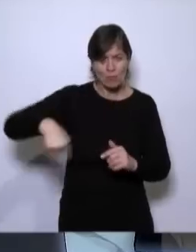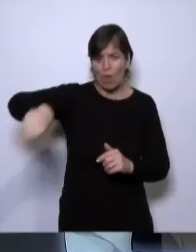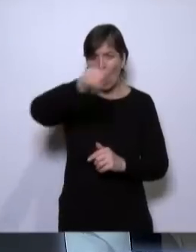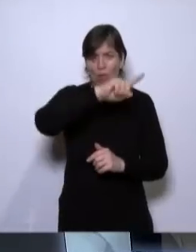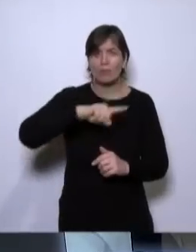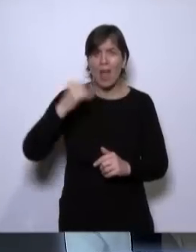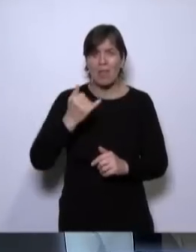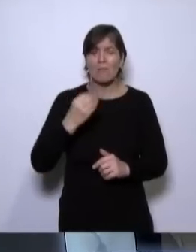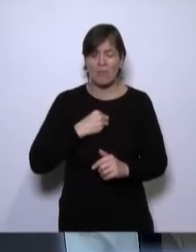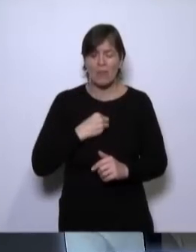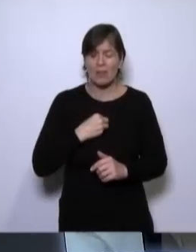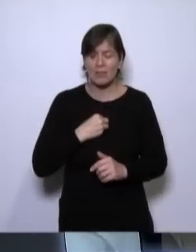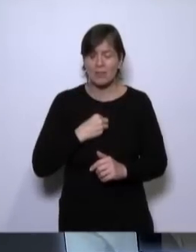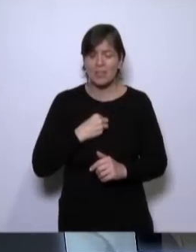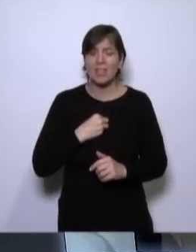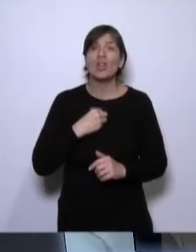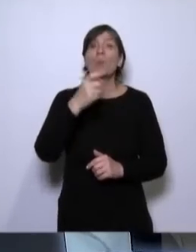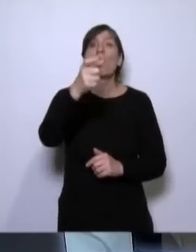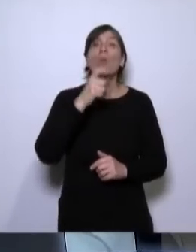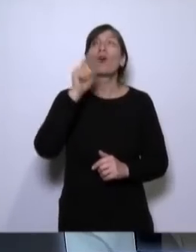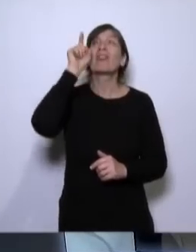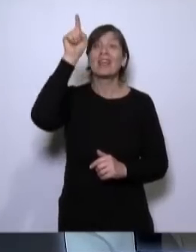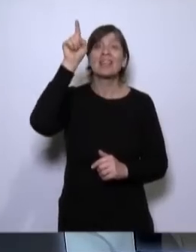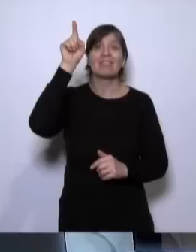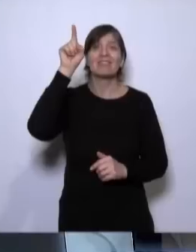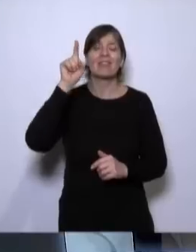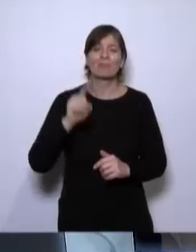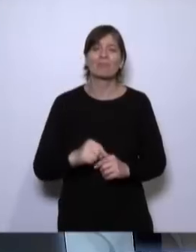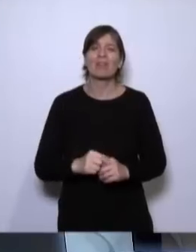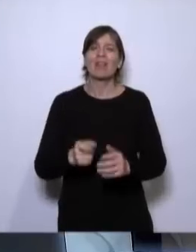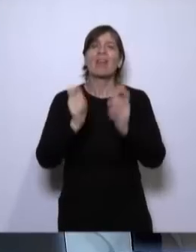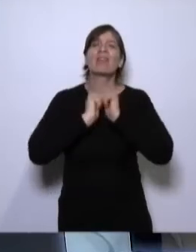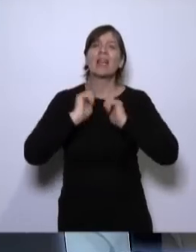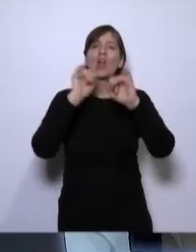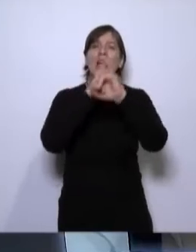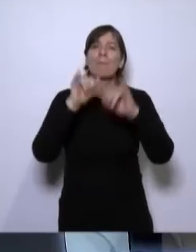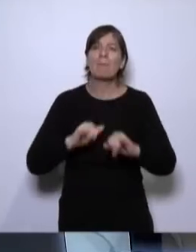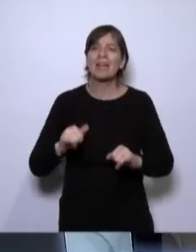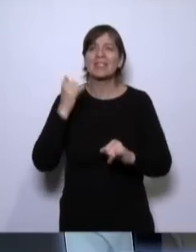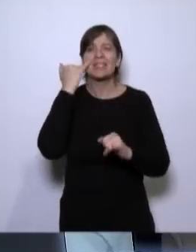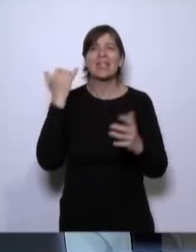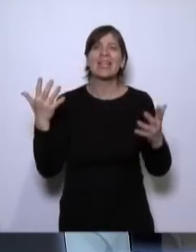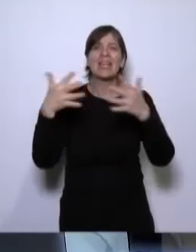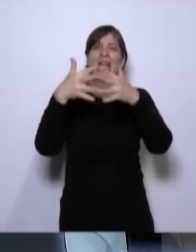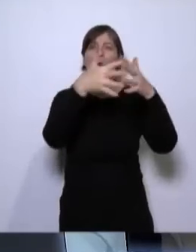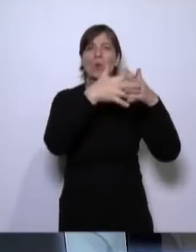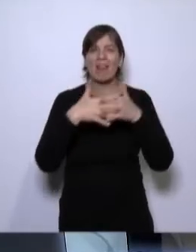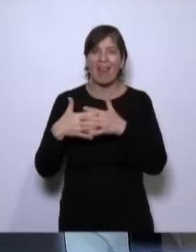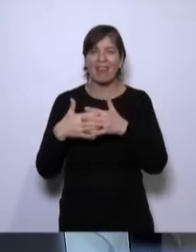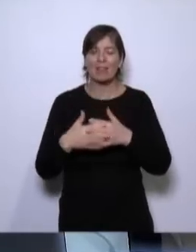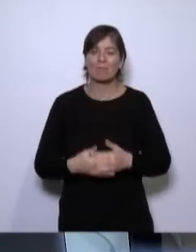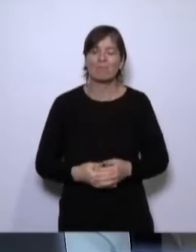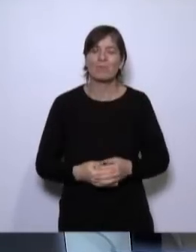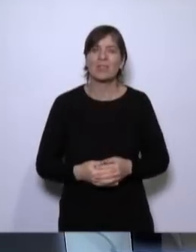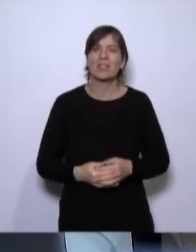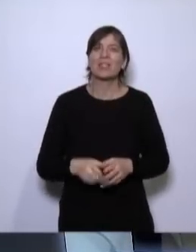de tu Iglesia. Y conforme a tu palabra, concédenos la paz y la